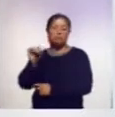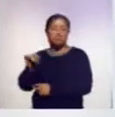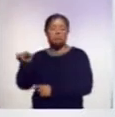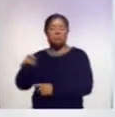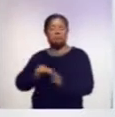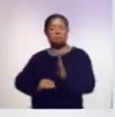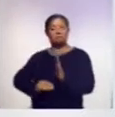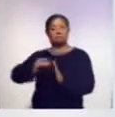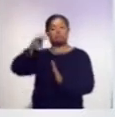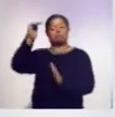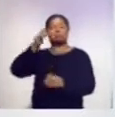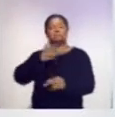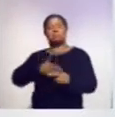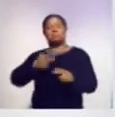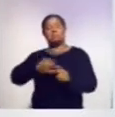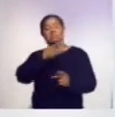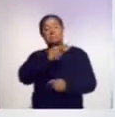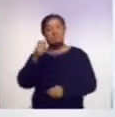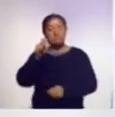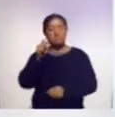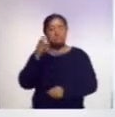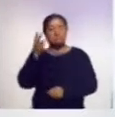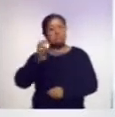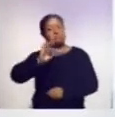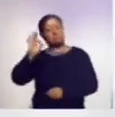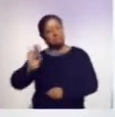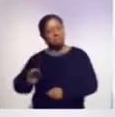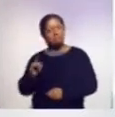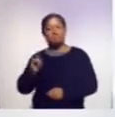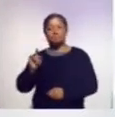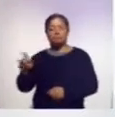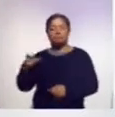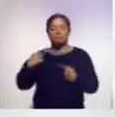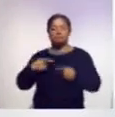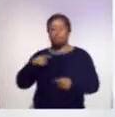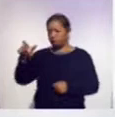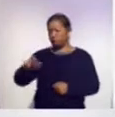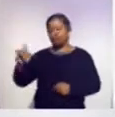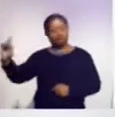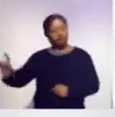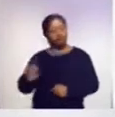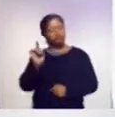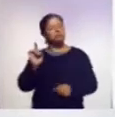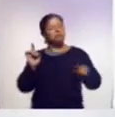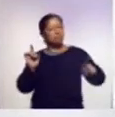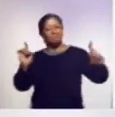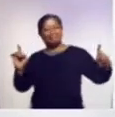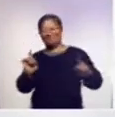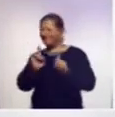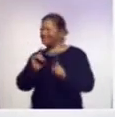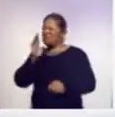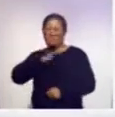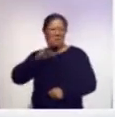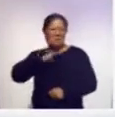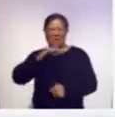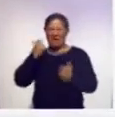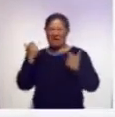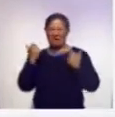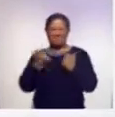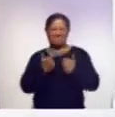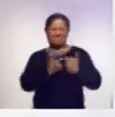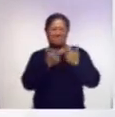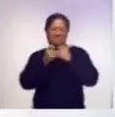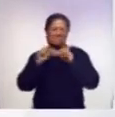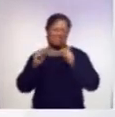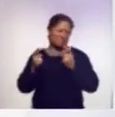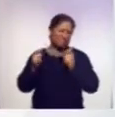hasta 123%, a la reacción del mandatario socialista confrontado en su país por la peor crisis socioeconómica en la historia